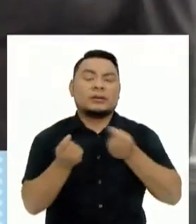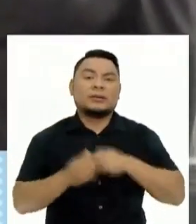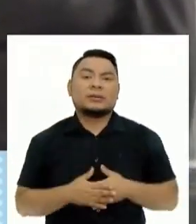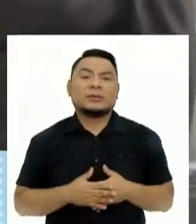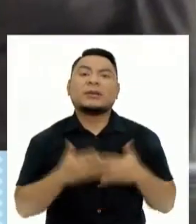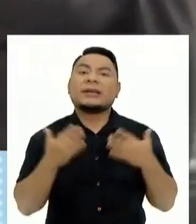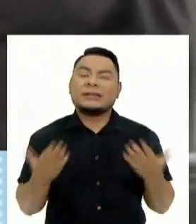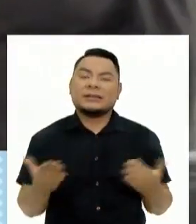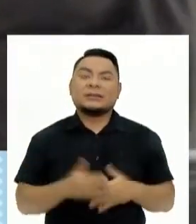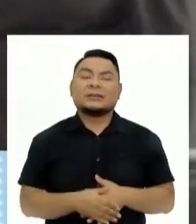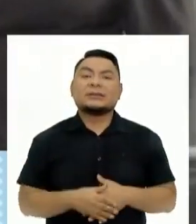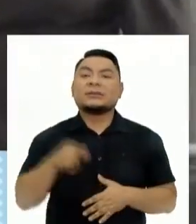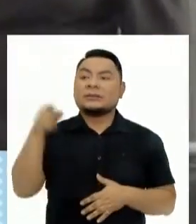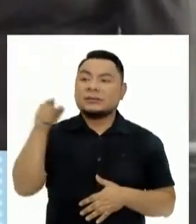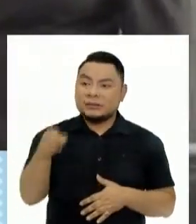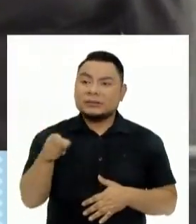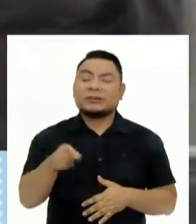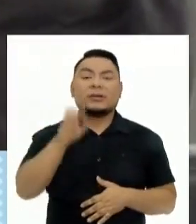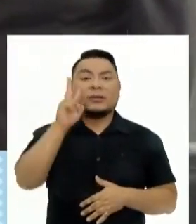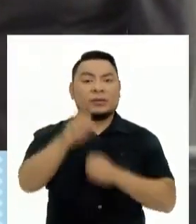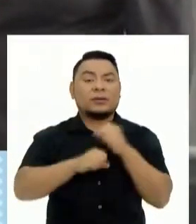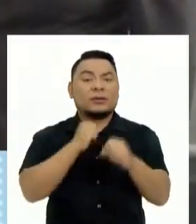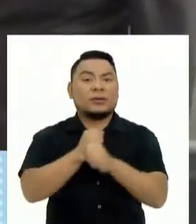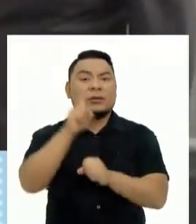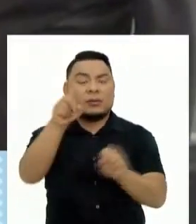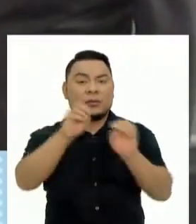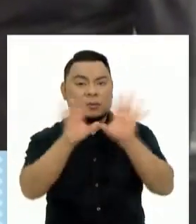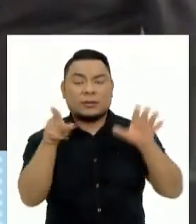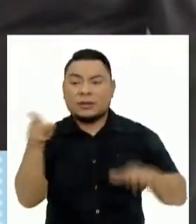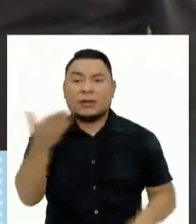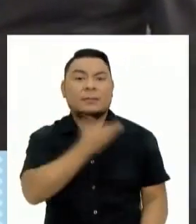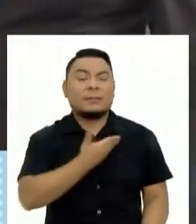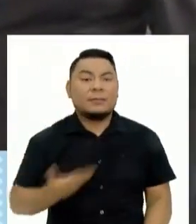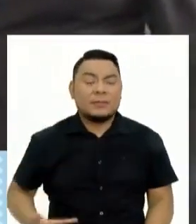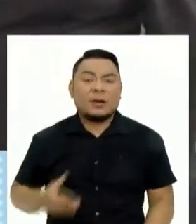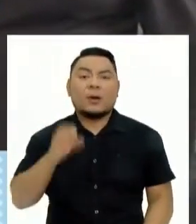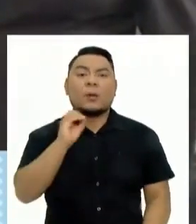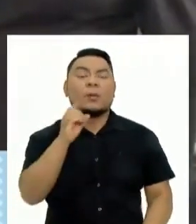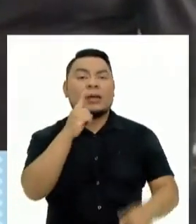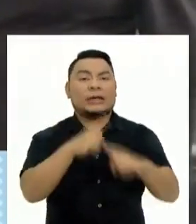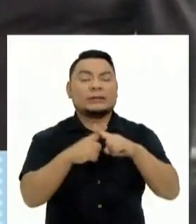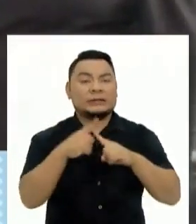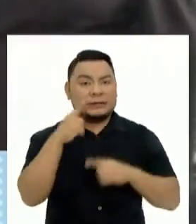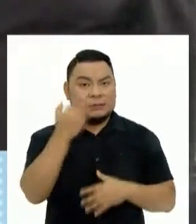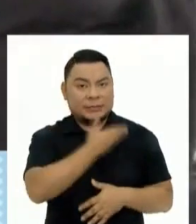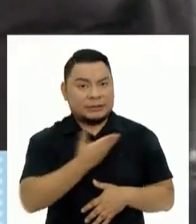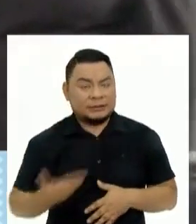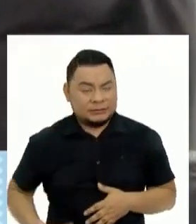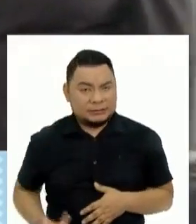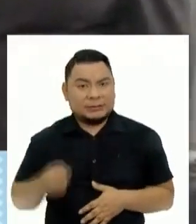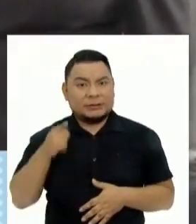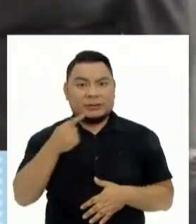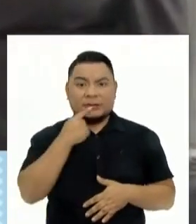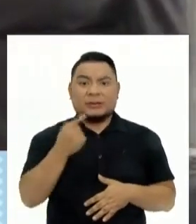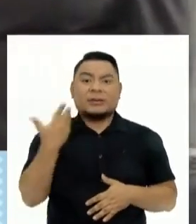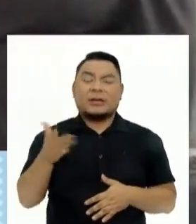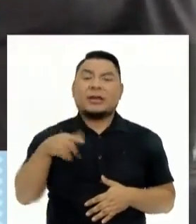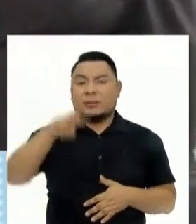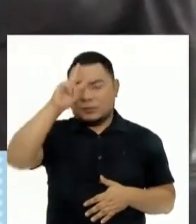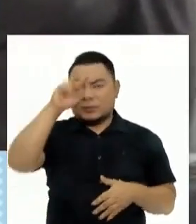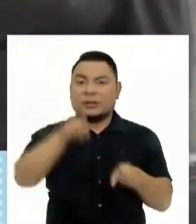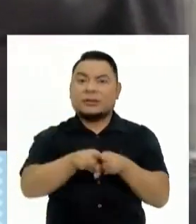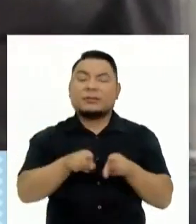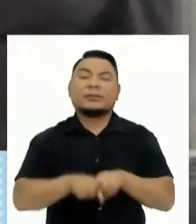sea, al dos años y un día, el presidente o expresidente o expresidenta, algún día tendremos en el Perú